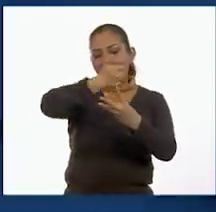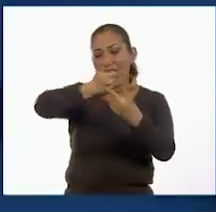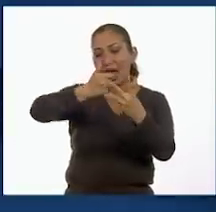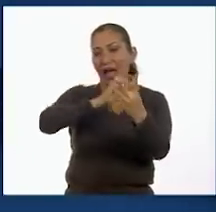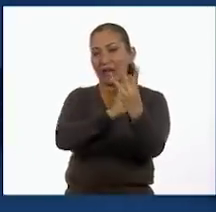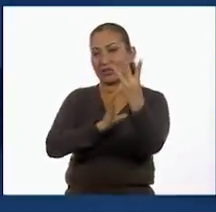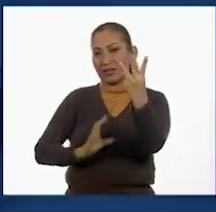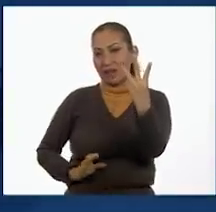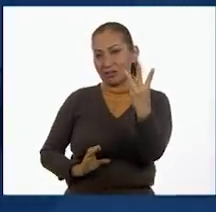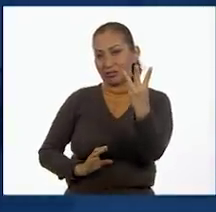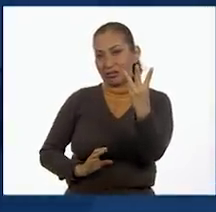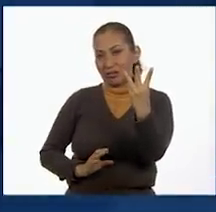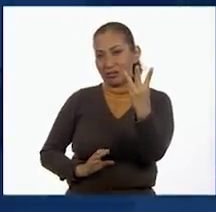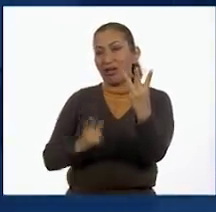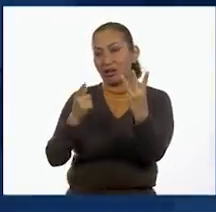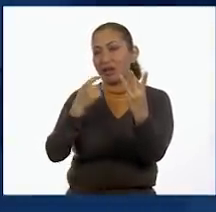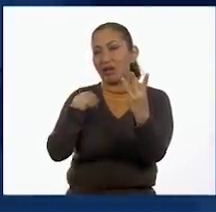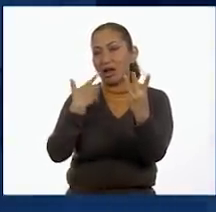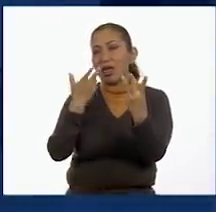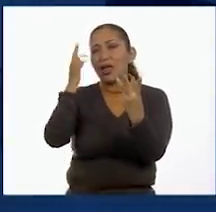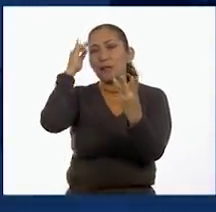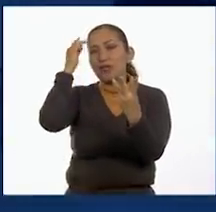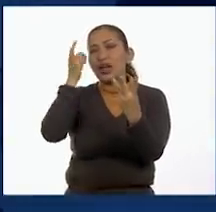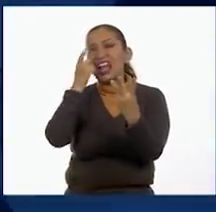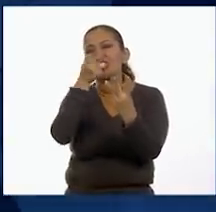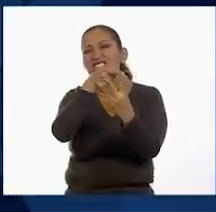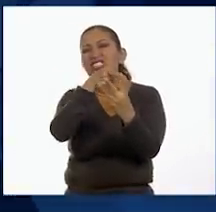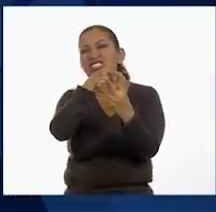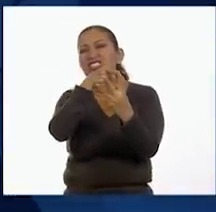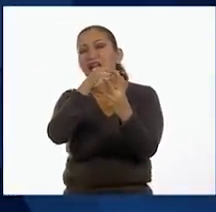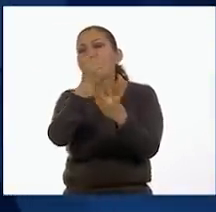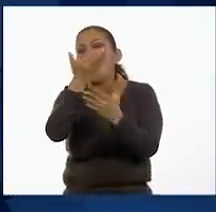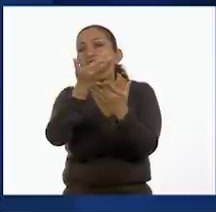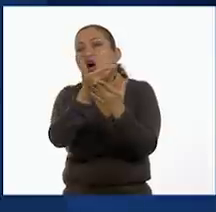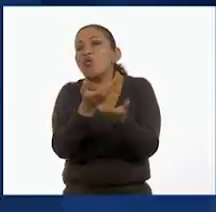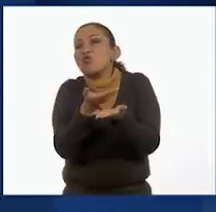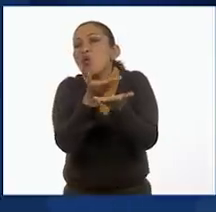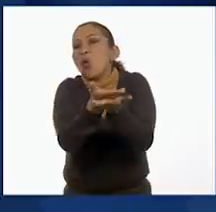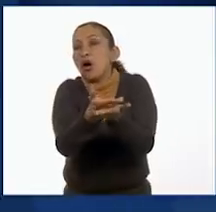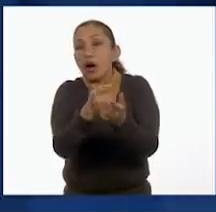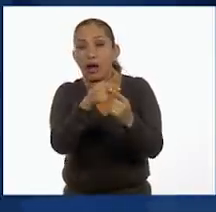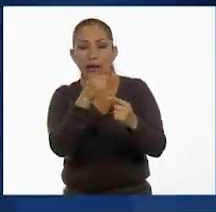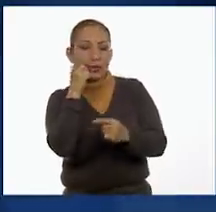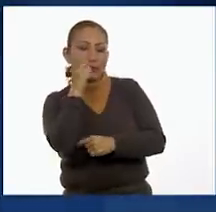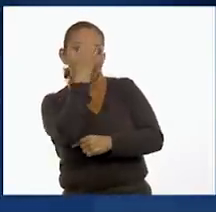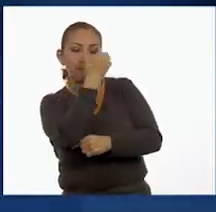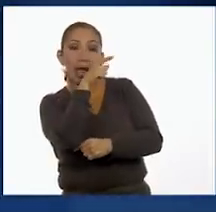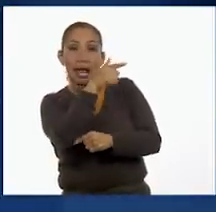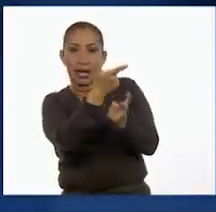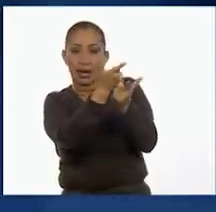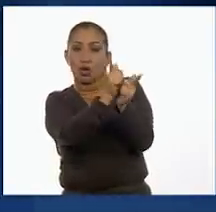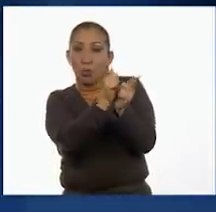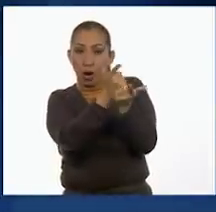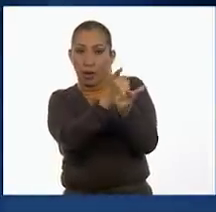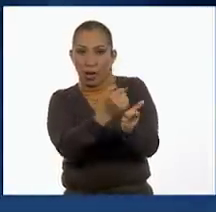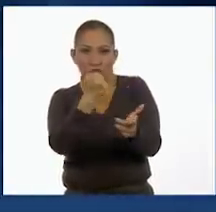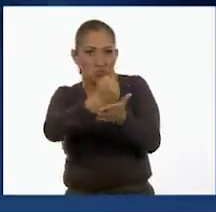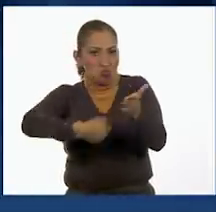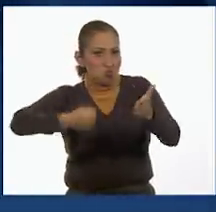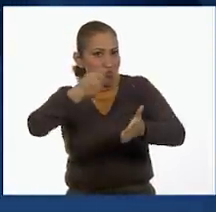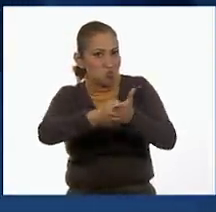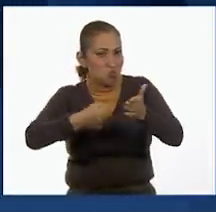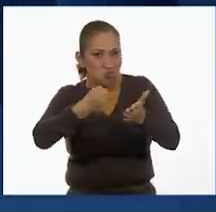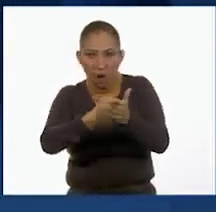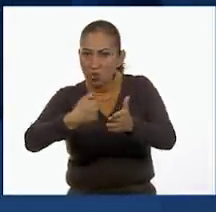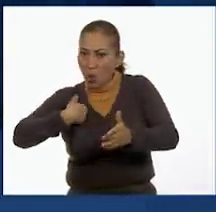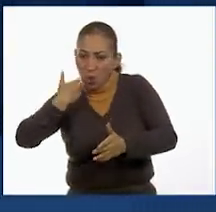candidato. ¿Cómo dirías que es la personalidad de Díaz? Bueno, creo que él, al ser liberal, creo que es el luchador, ¿no? El